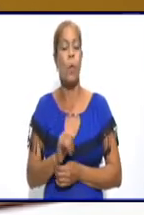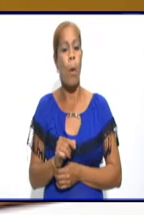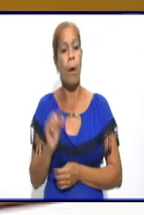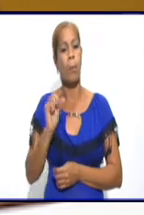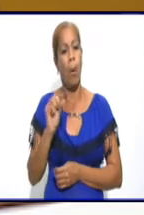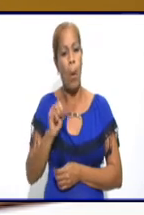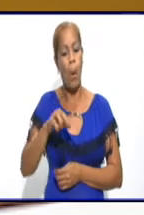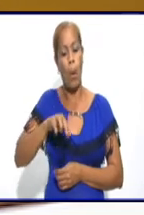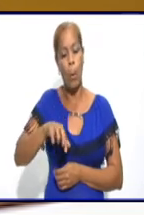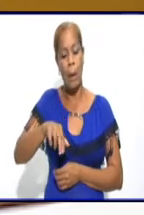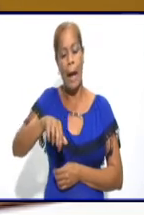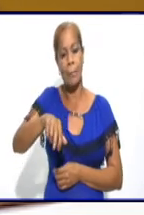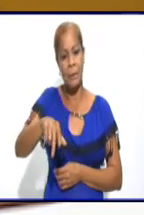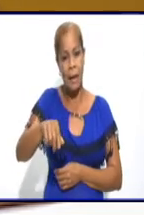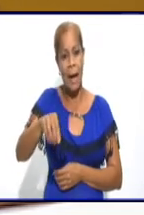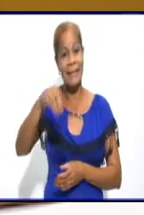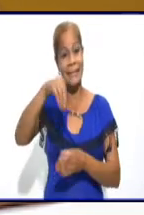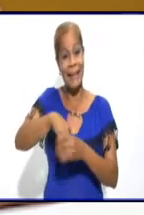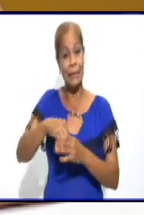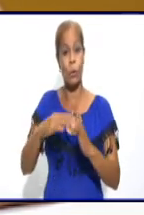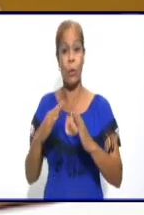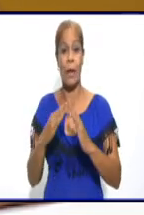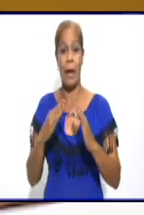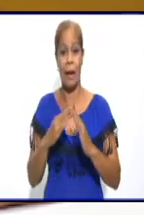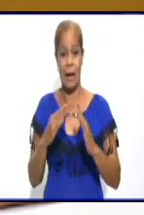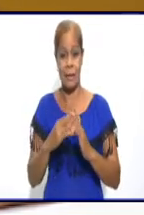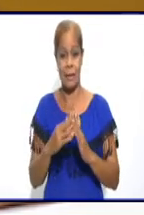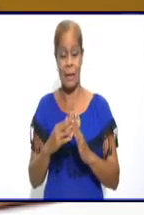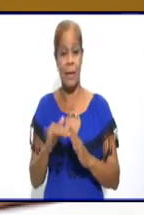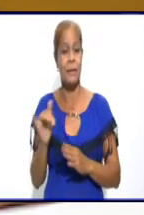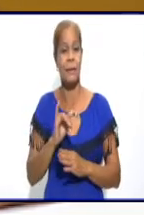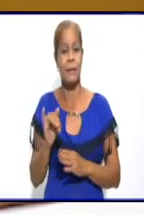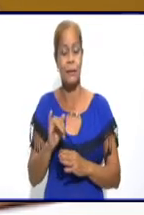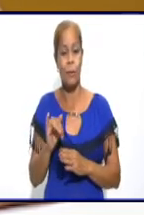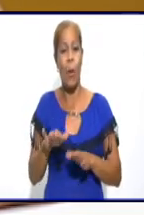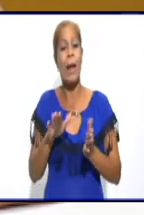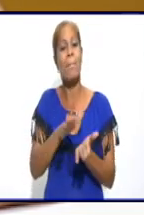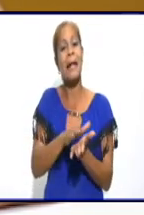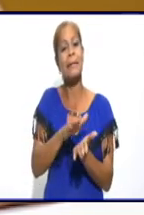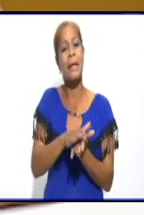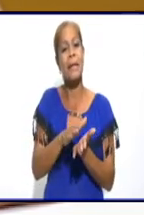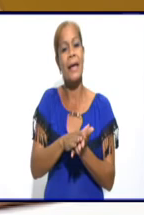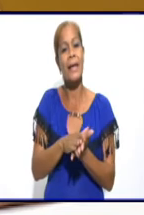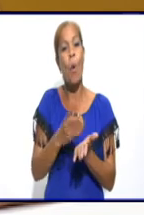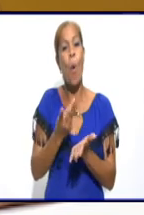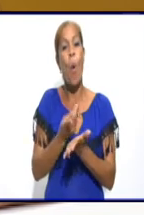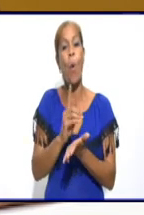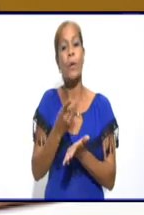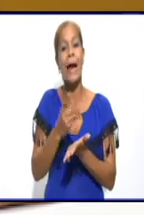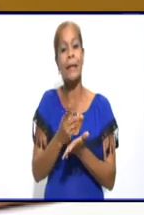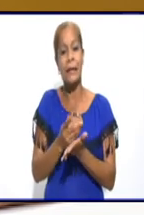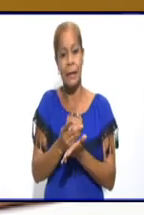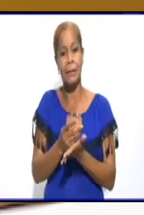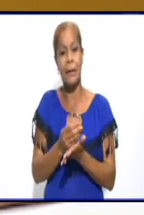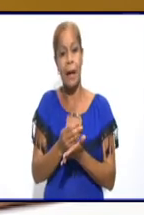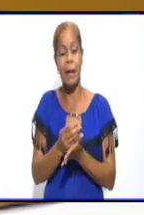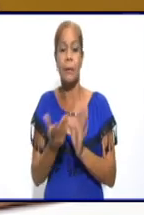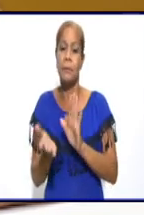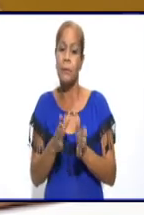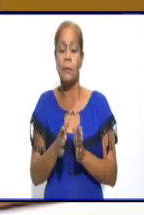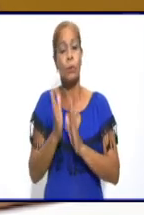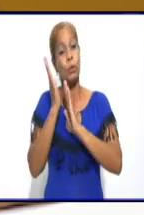dentro de la casa con el patio mantener una dieta balanceada tratar de dormir 67 horas